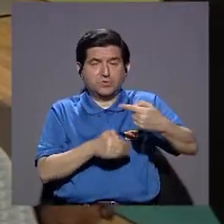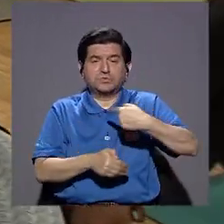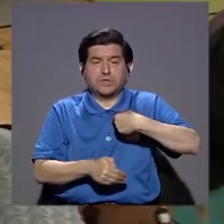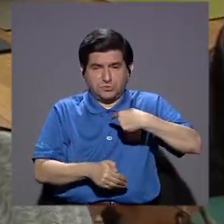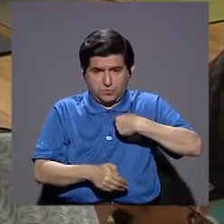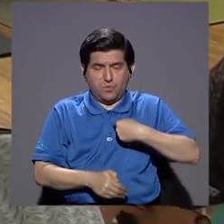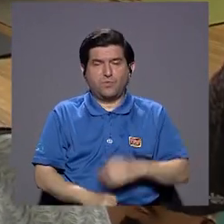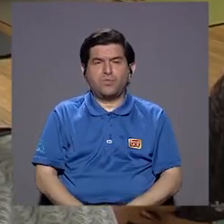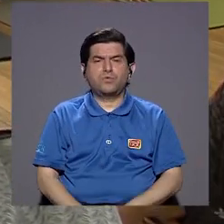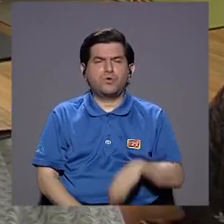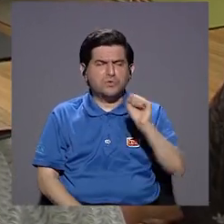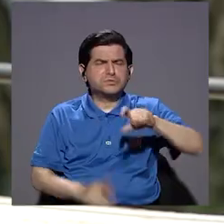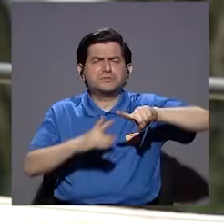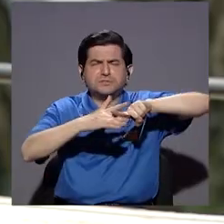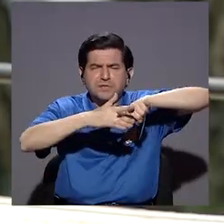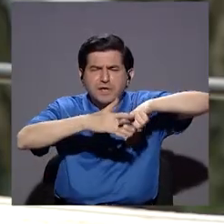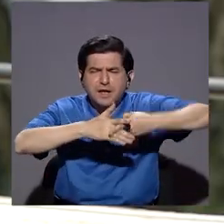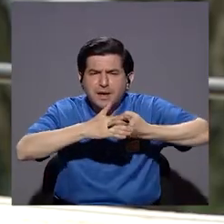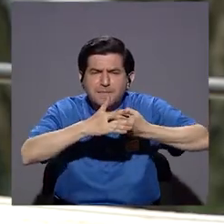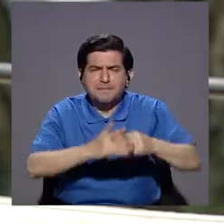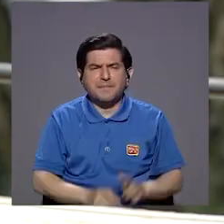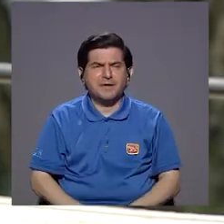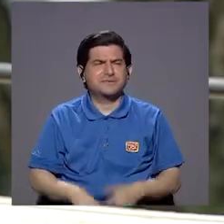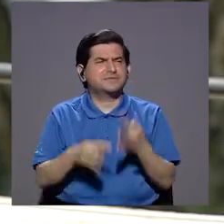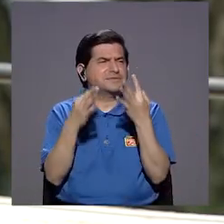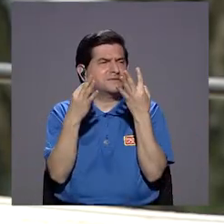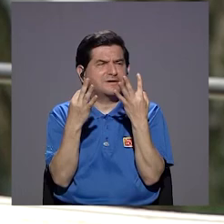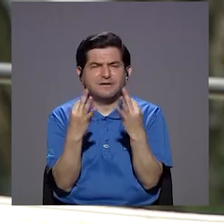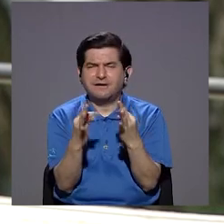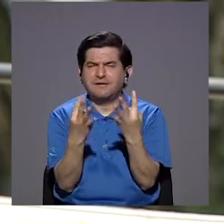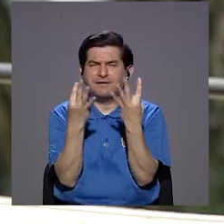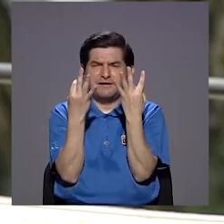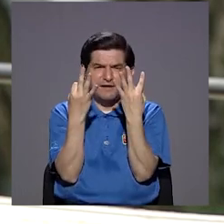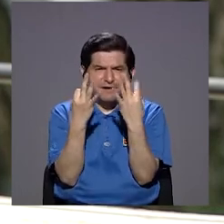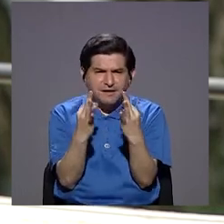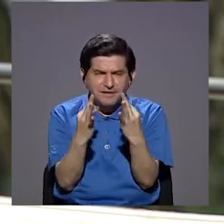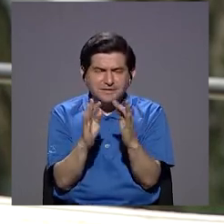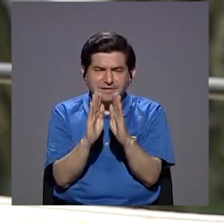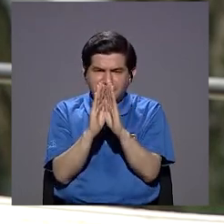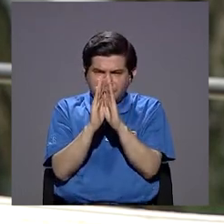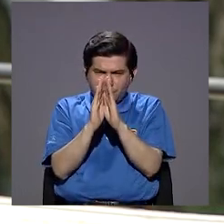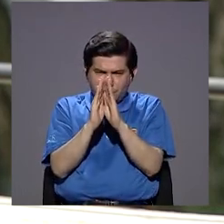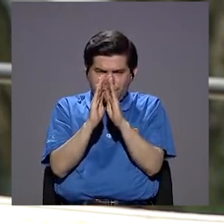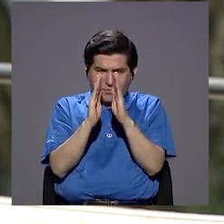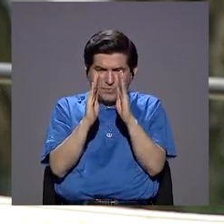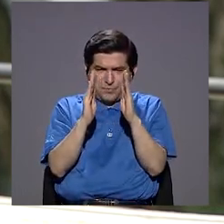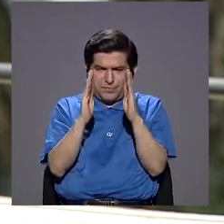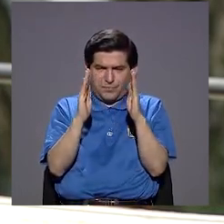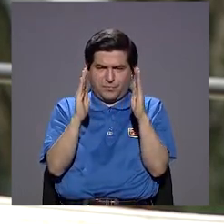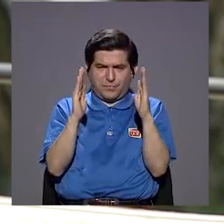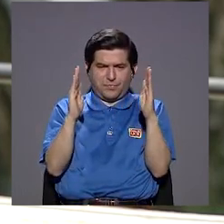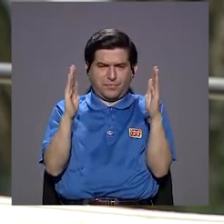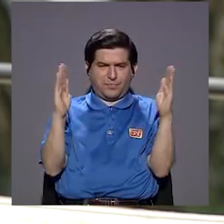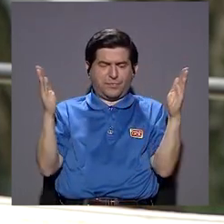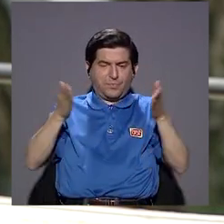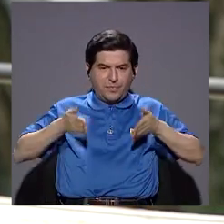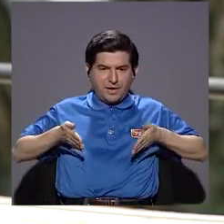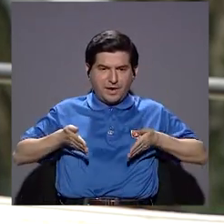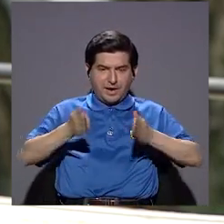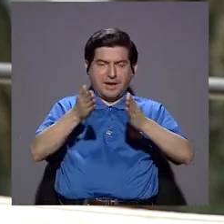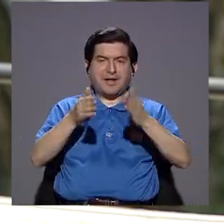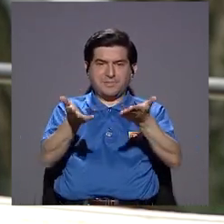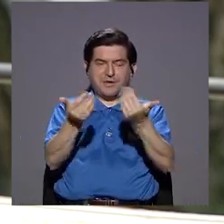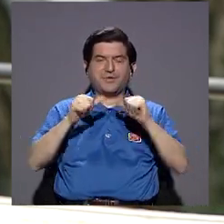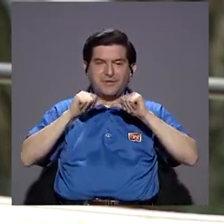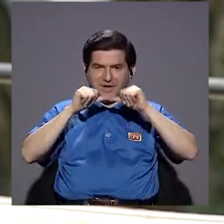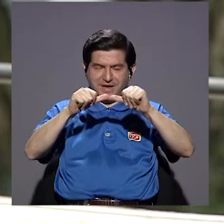uno pues empieza a abrir un poco más claramente cuál es el camino por